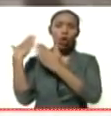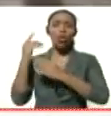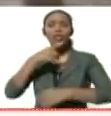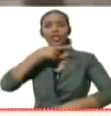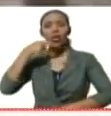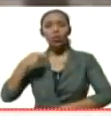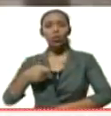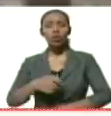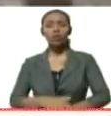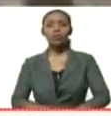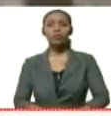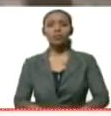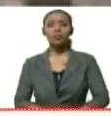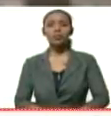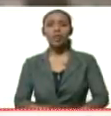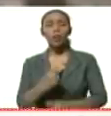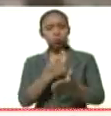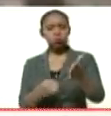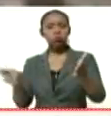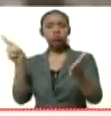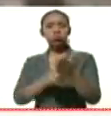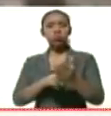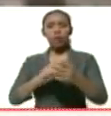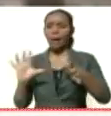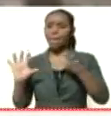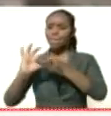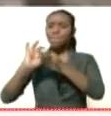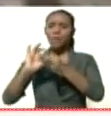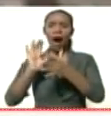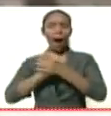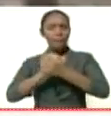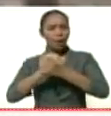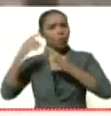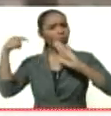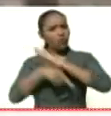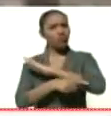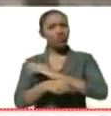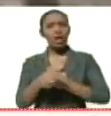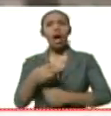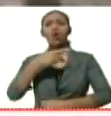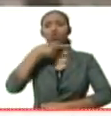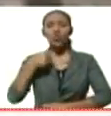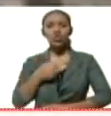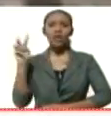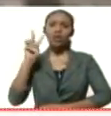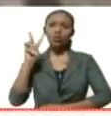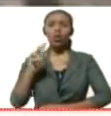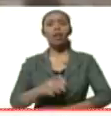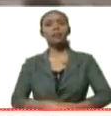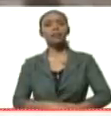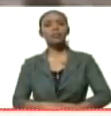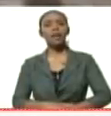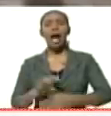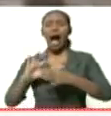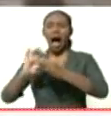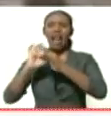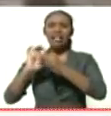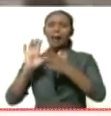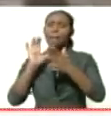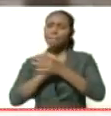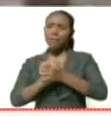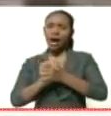Rusia, la ratificación de la alianza, de la amistad profunda entre Rusia y Venezuela, una alianza y una